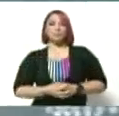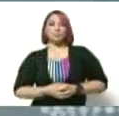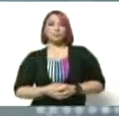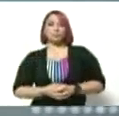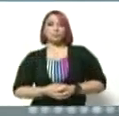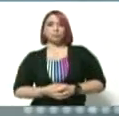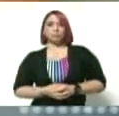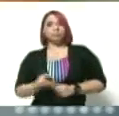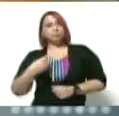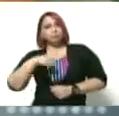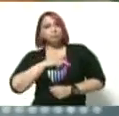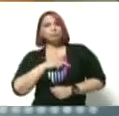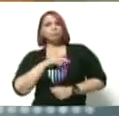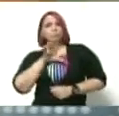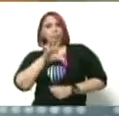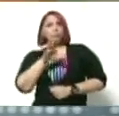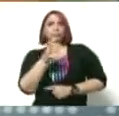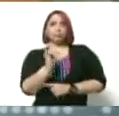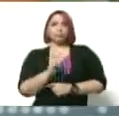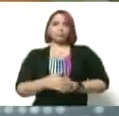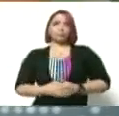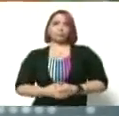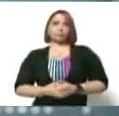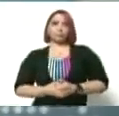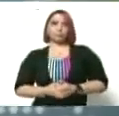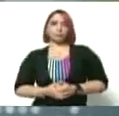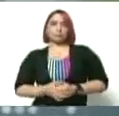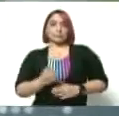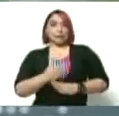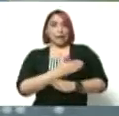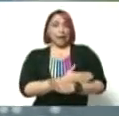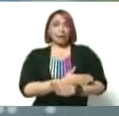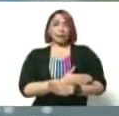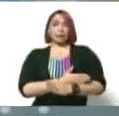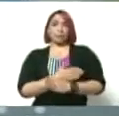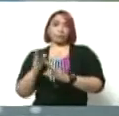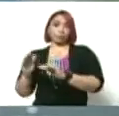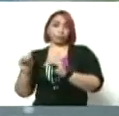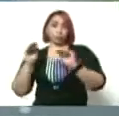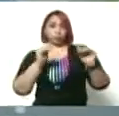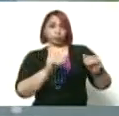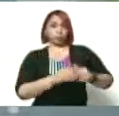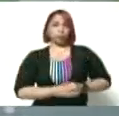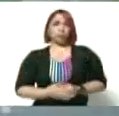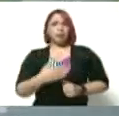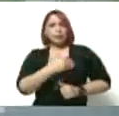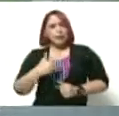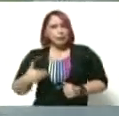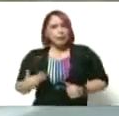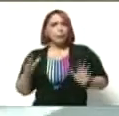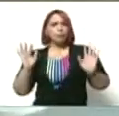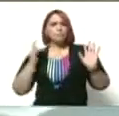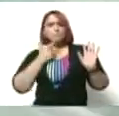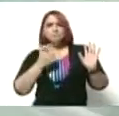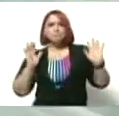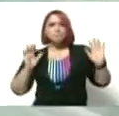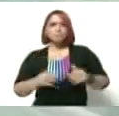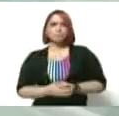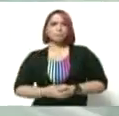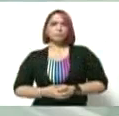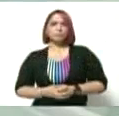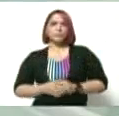en nuestro país bueno queríamos antes de despedirnos queríamos antes de despedirnos dar el